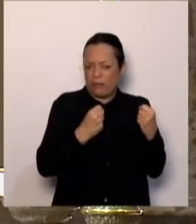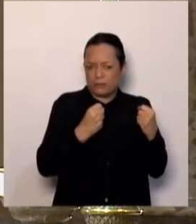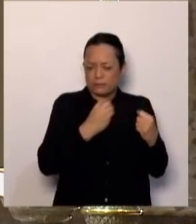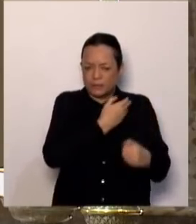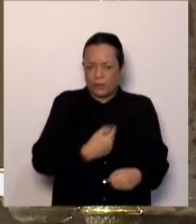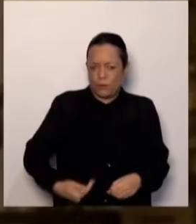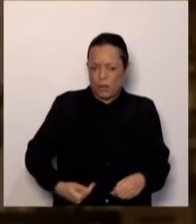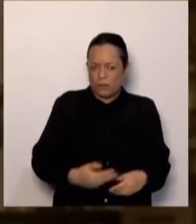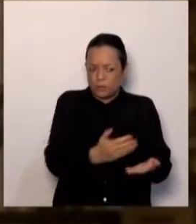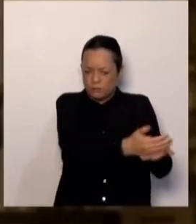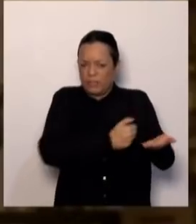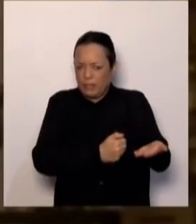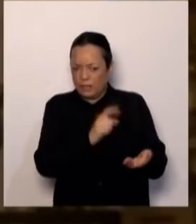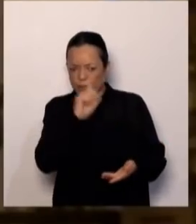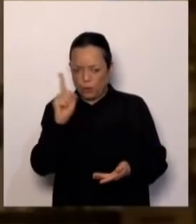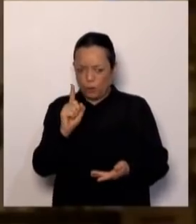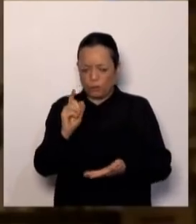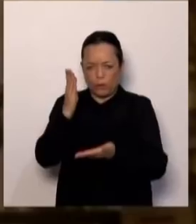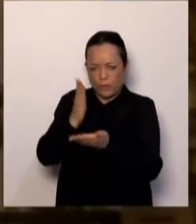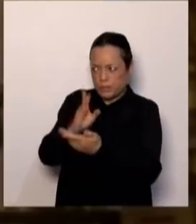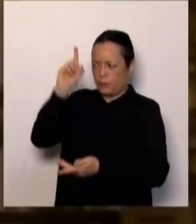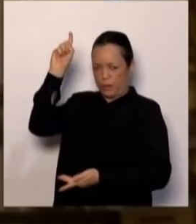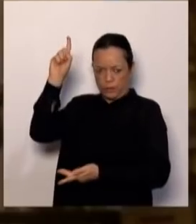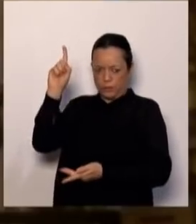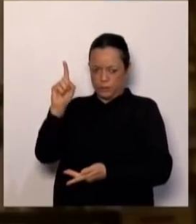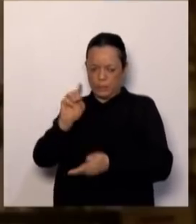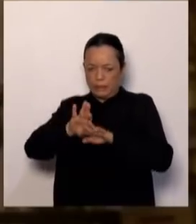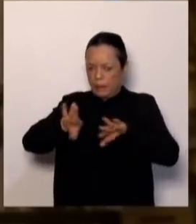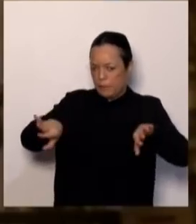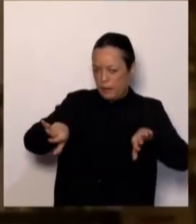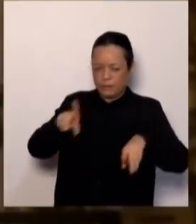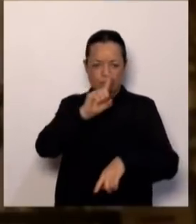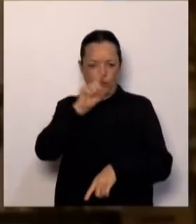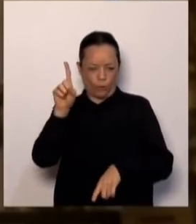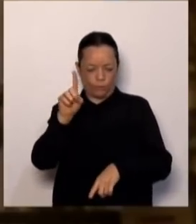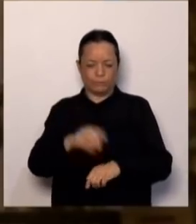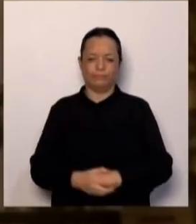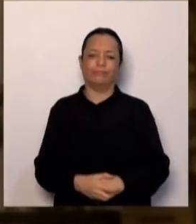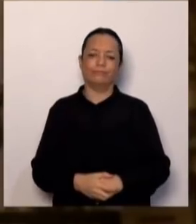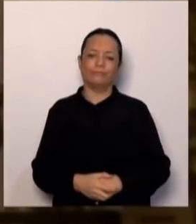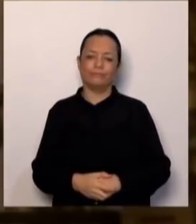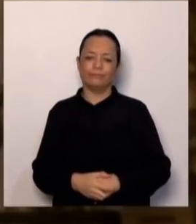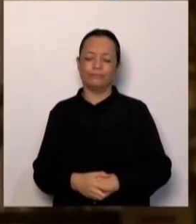los derechos de Dios y los derechos del creyente en la sociedad civil.